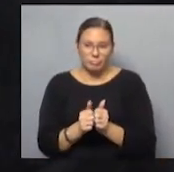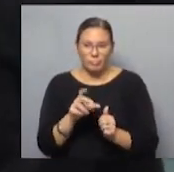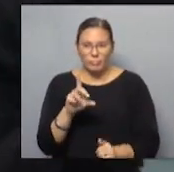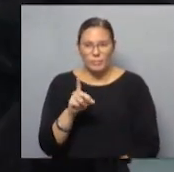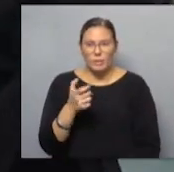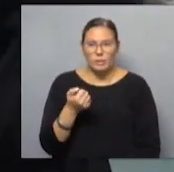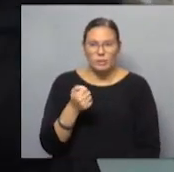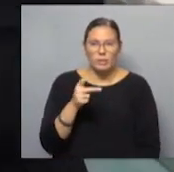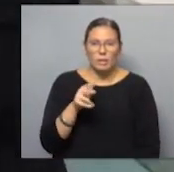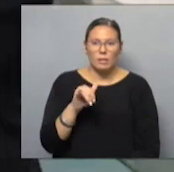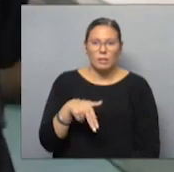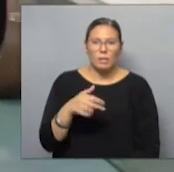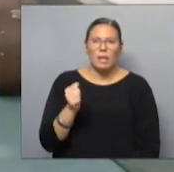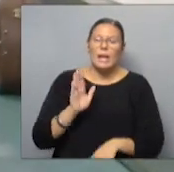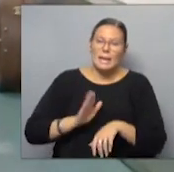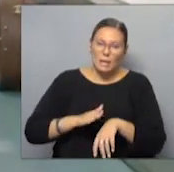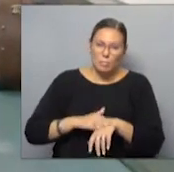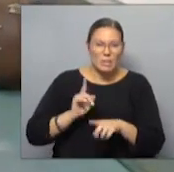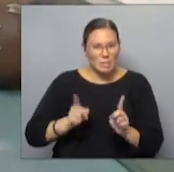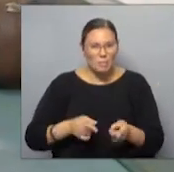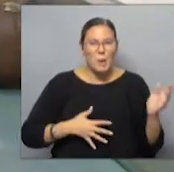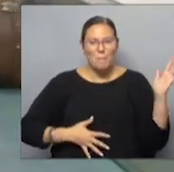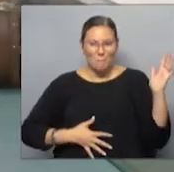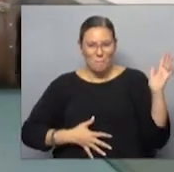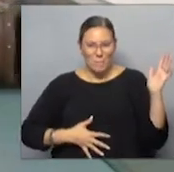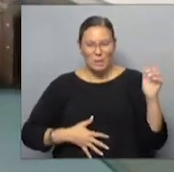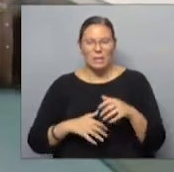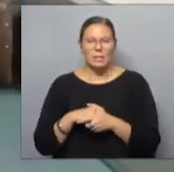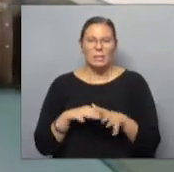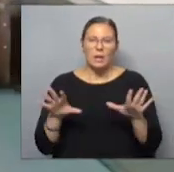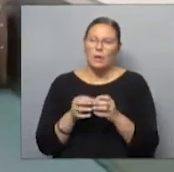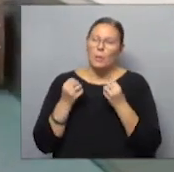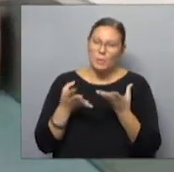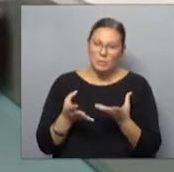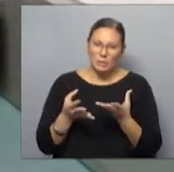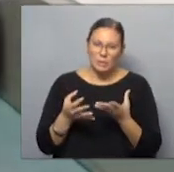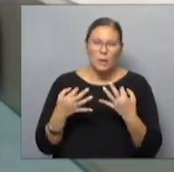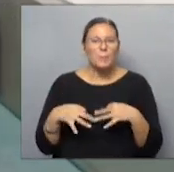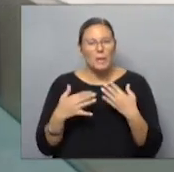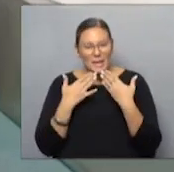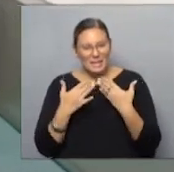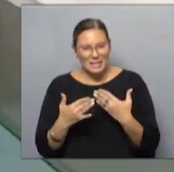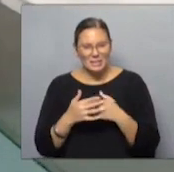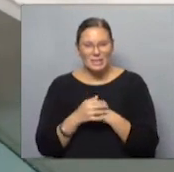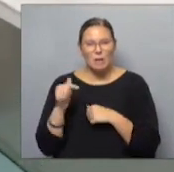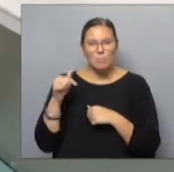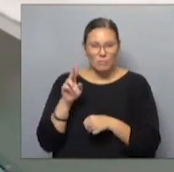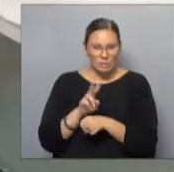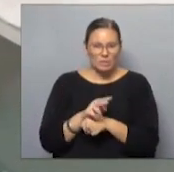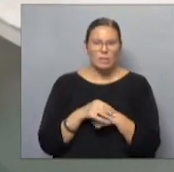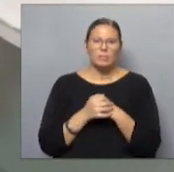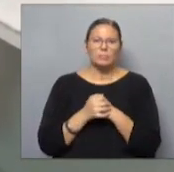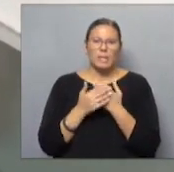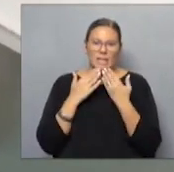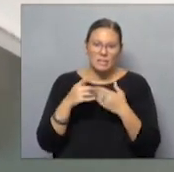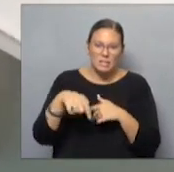Dayana González, que es la responsable y también es bailarina de la pieza. ¿Cómo estás, Dayana? ¿Cómo estás? Muchas gracias por visitarnos.